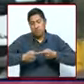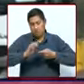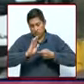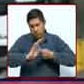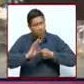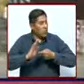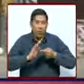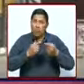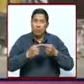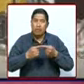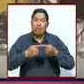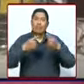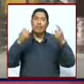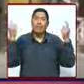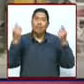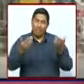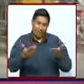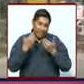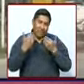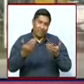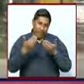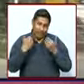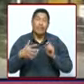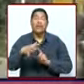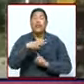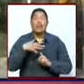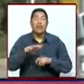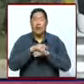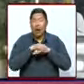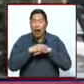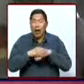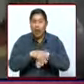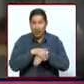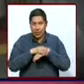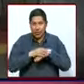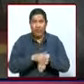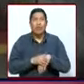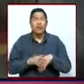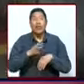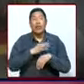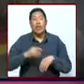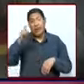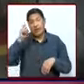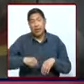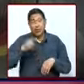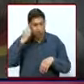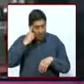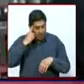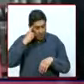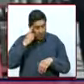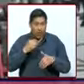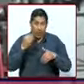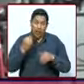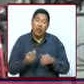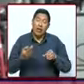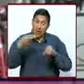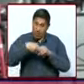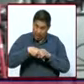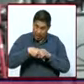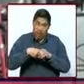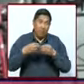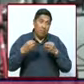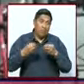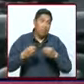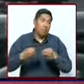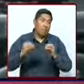común, asegurando una competencia en condiciones adecuadas. Por lo que se debe considerar que el ingreso pleno